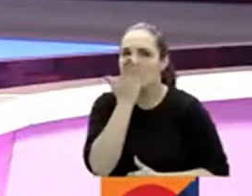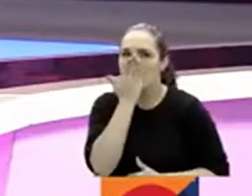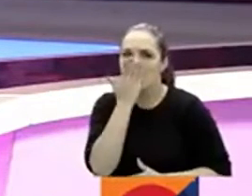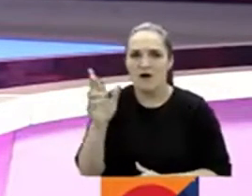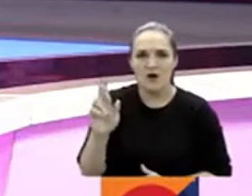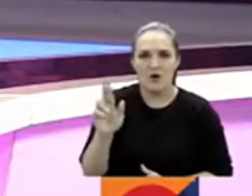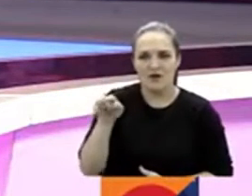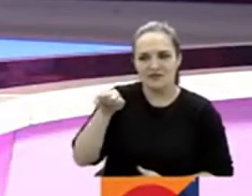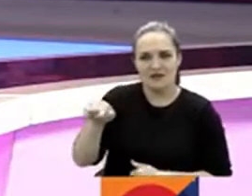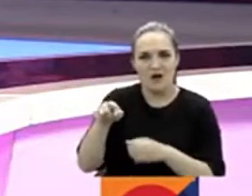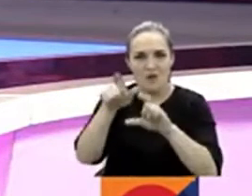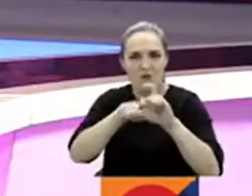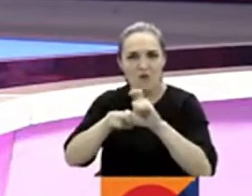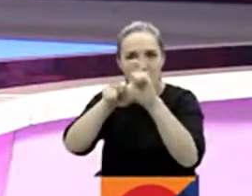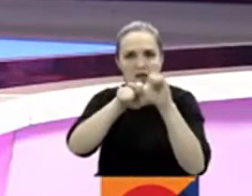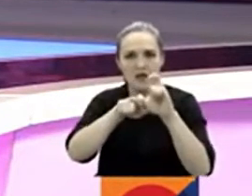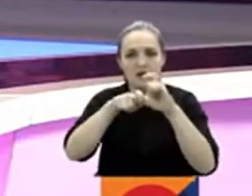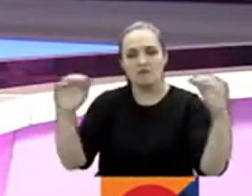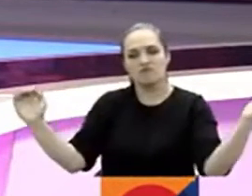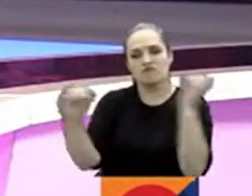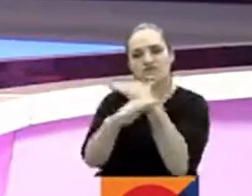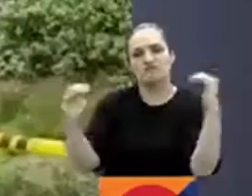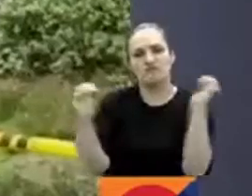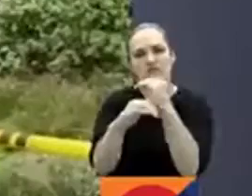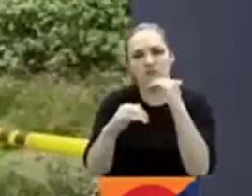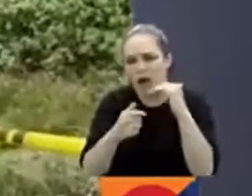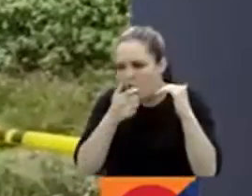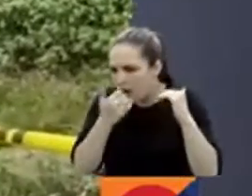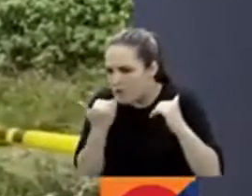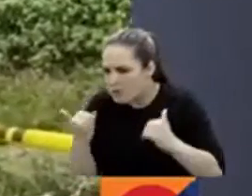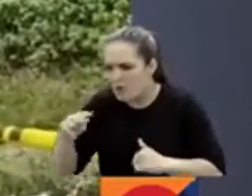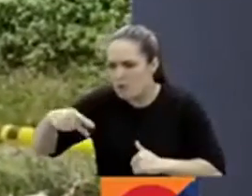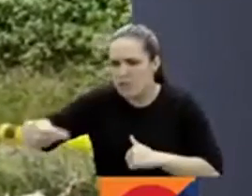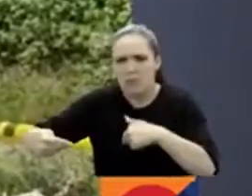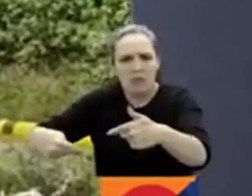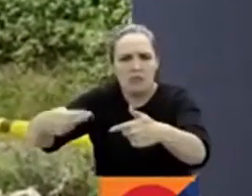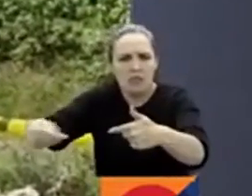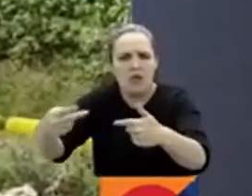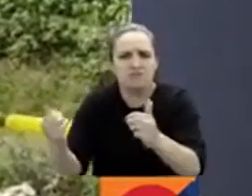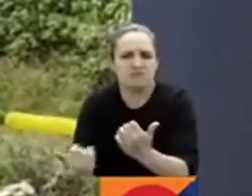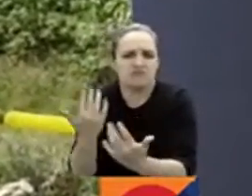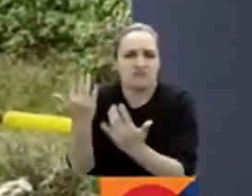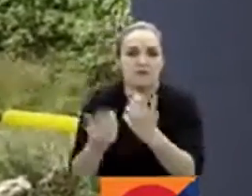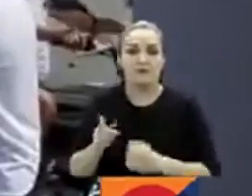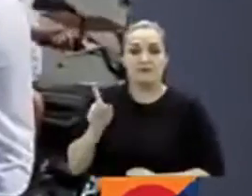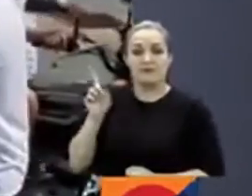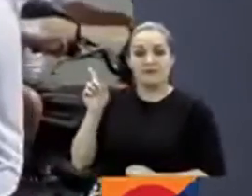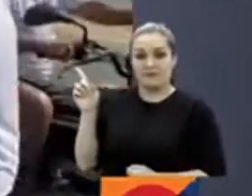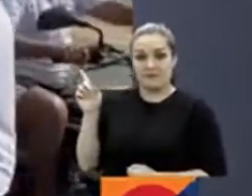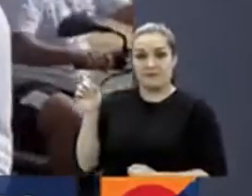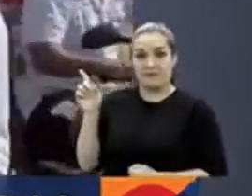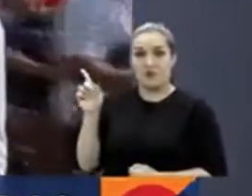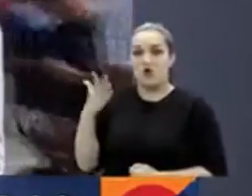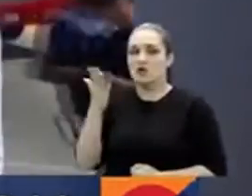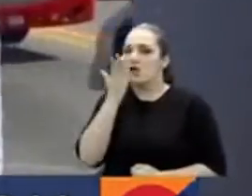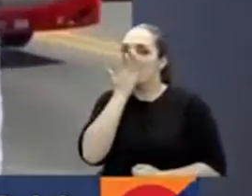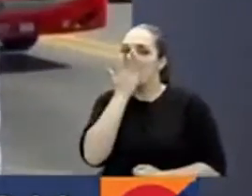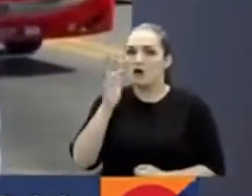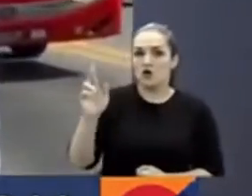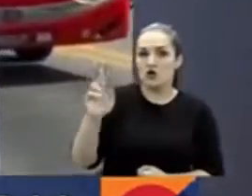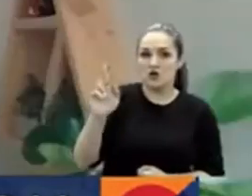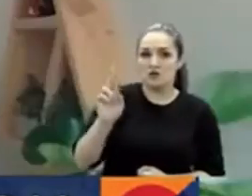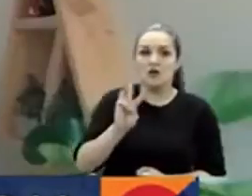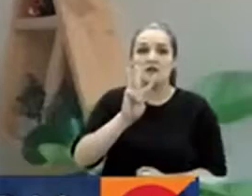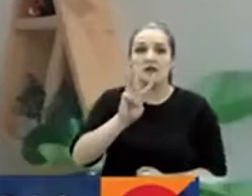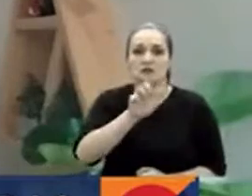hallados en un tramo de la troncal del Caribe. En la vía que comunicaba Puerto Caracol en Riohacha, La Guajira, fueron halladas 3